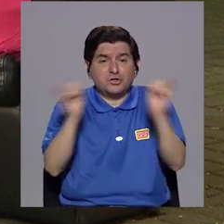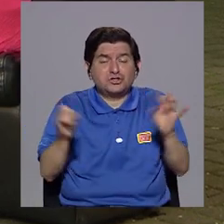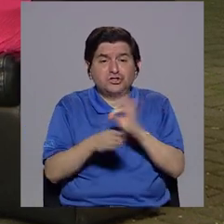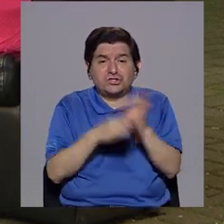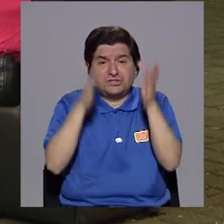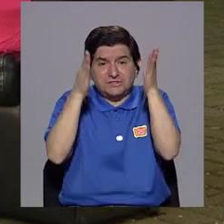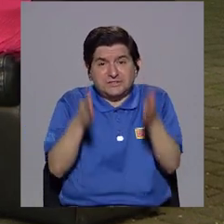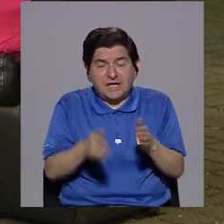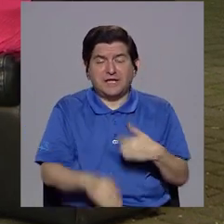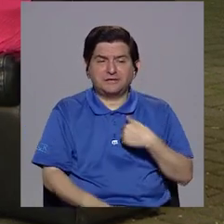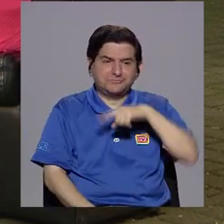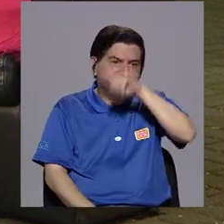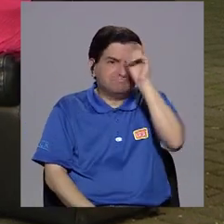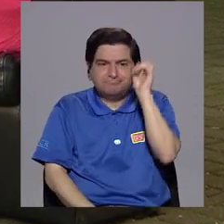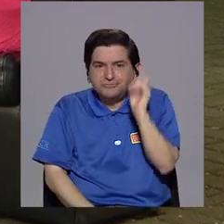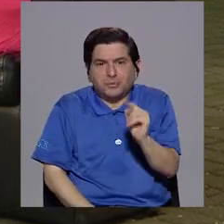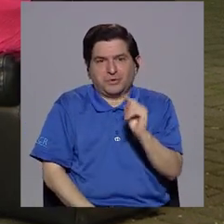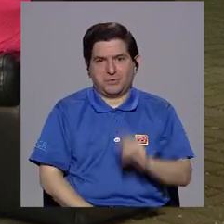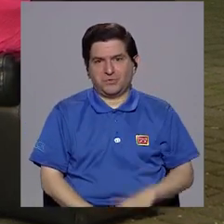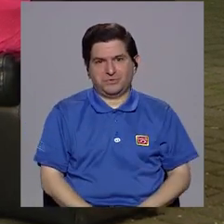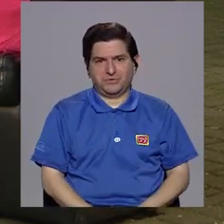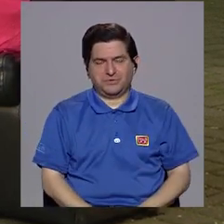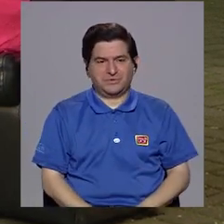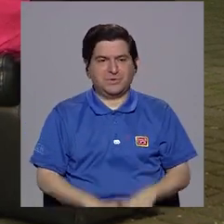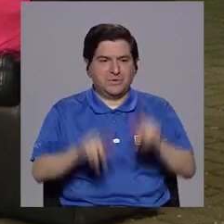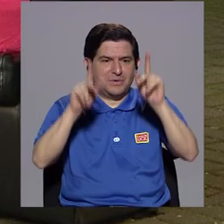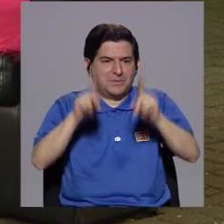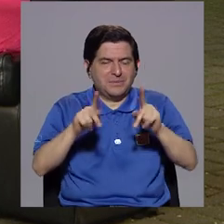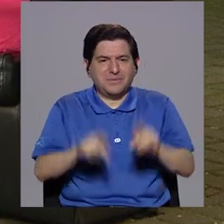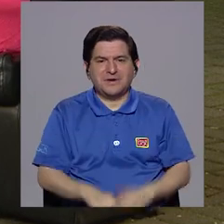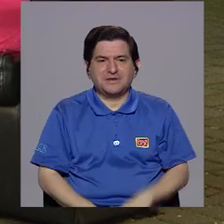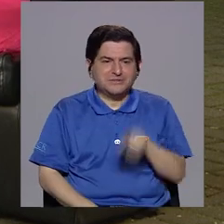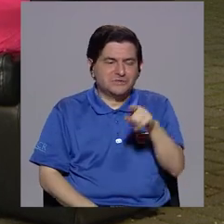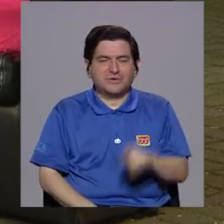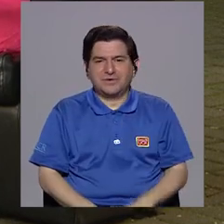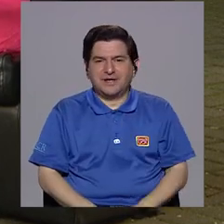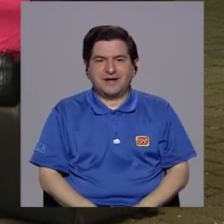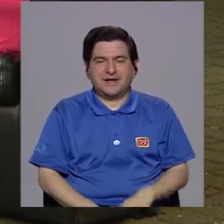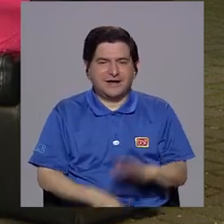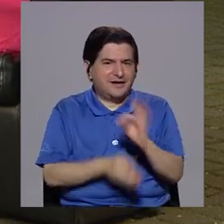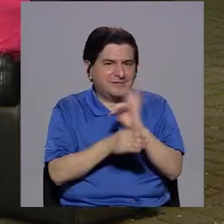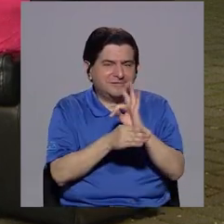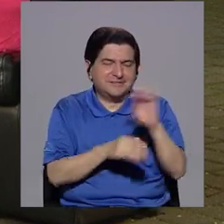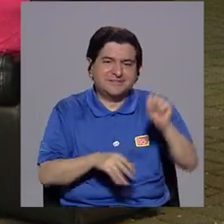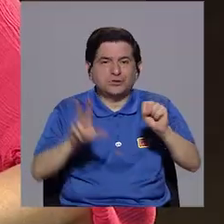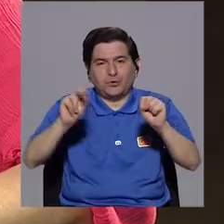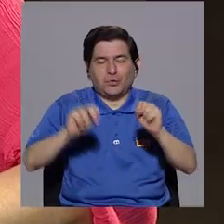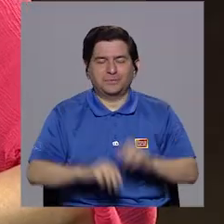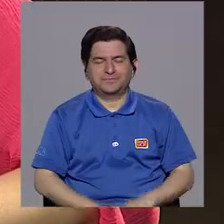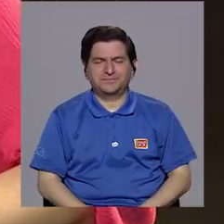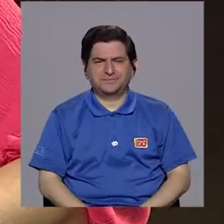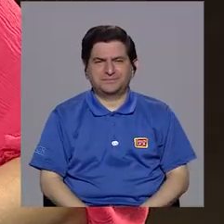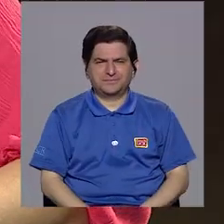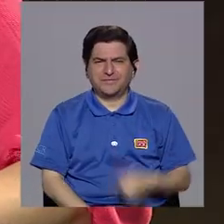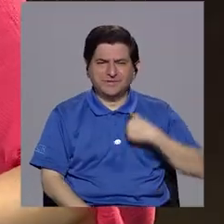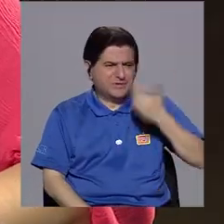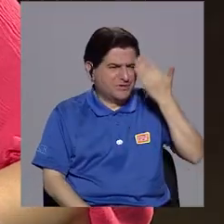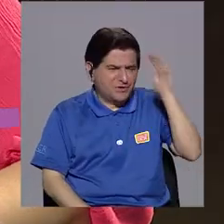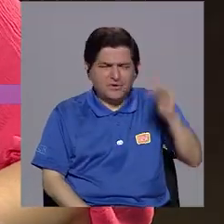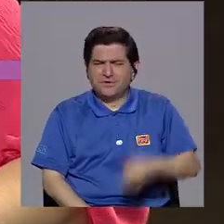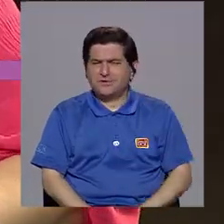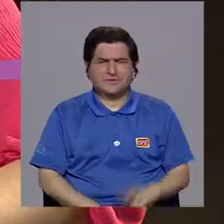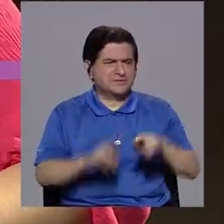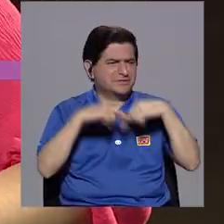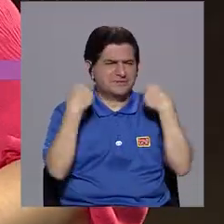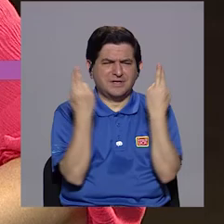el terapeuta ahí, entonces me pregunto. Okay. Pero si la persona, sí, yo tal vez lo imaginaba que sí, porque a veces tal vez no sé cuánto